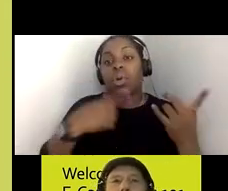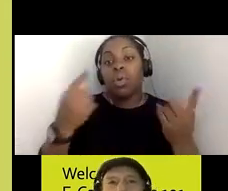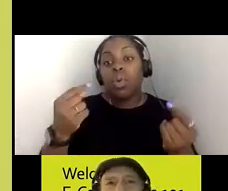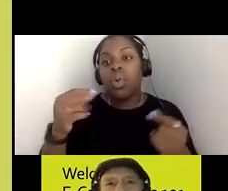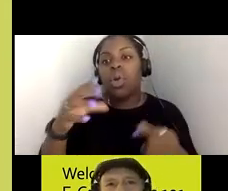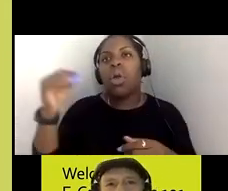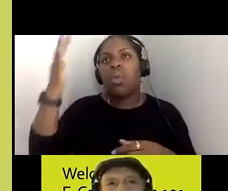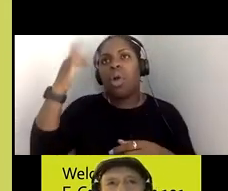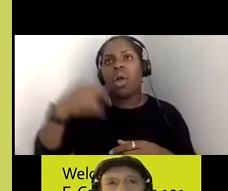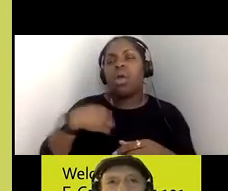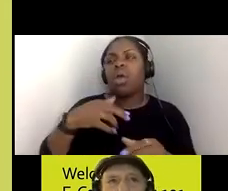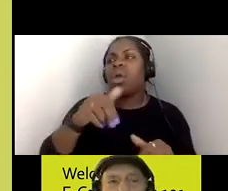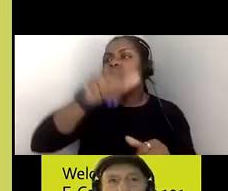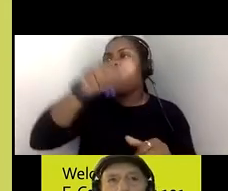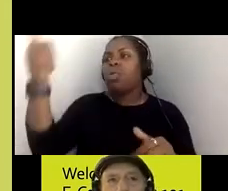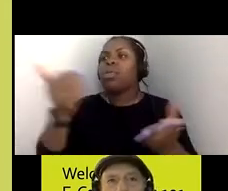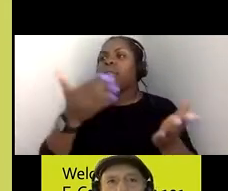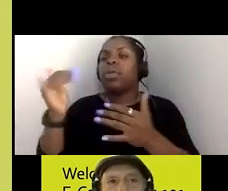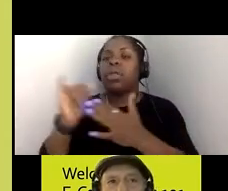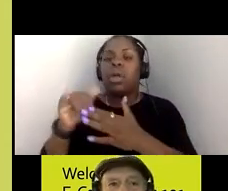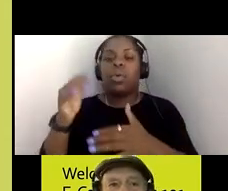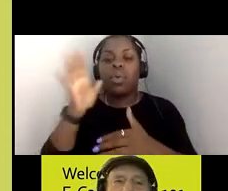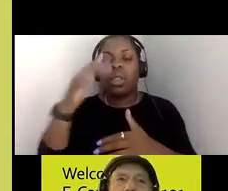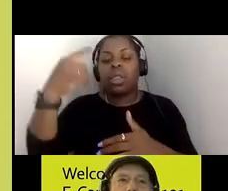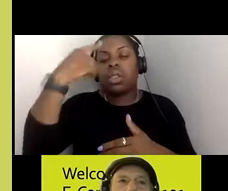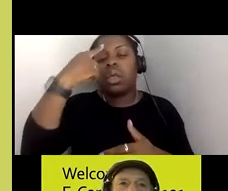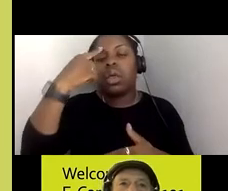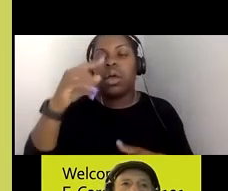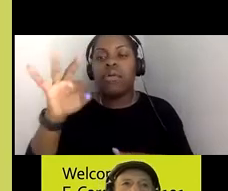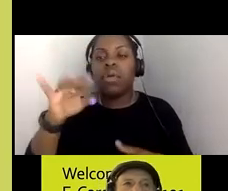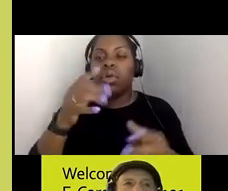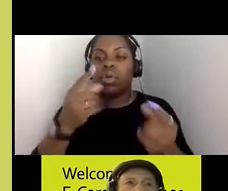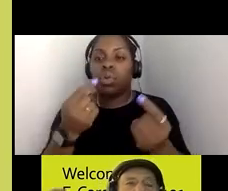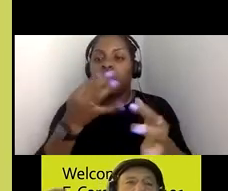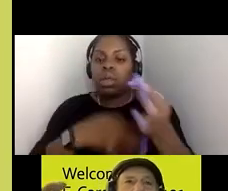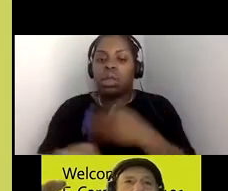por qué lo hacemos y cuáles otras